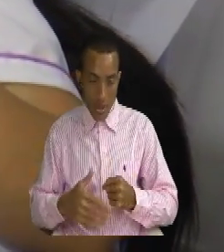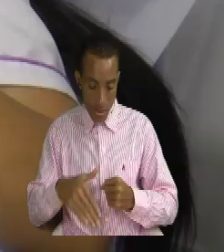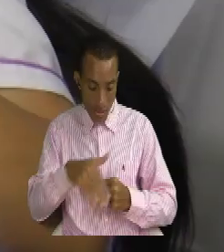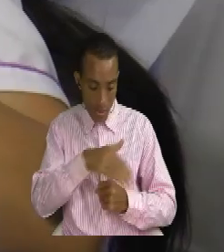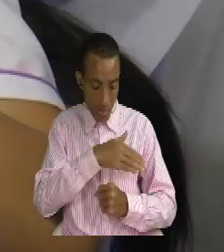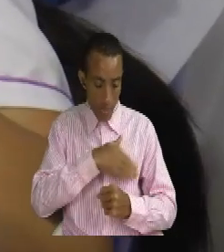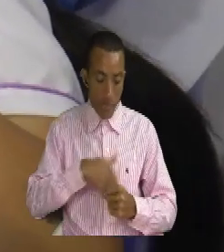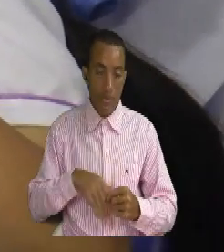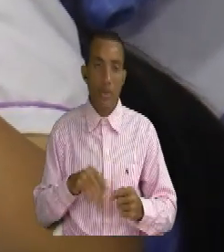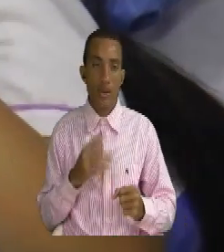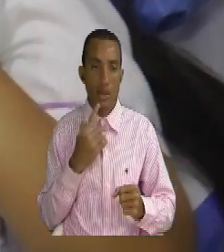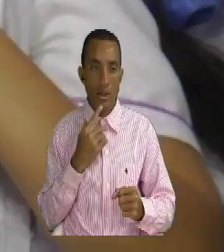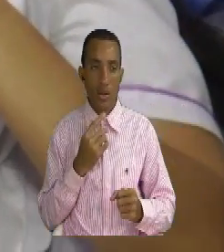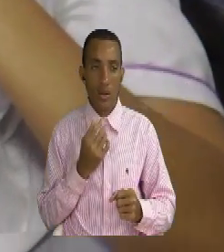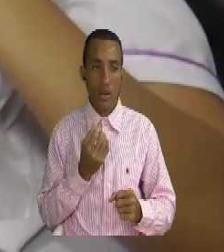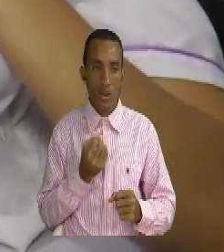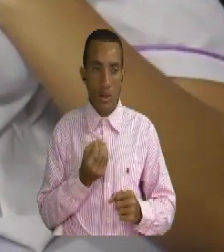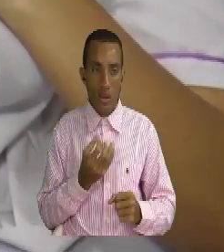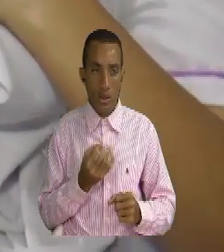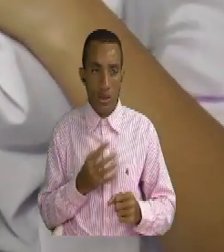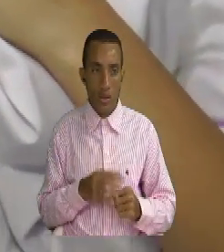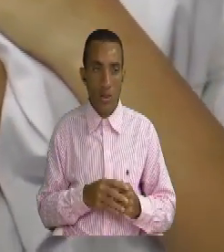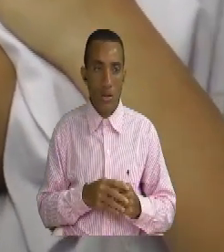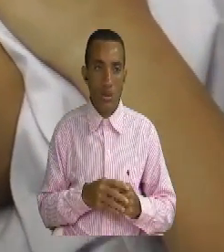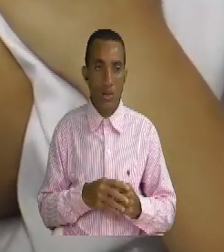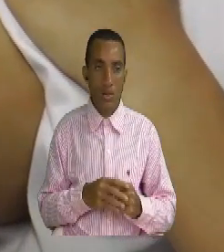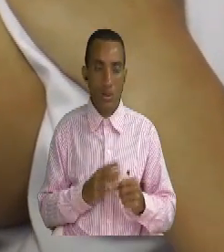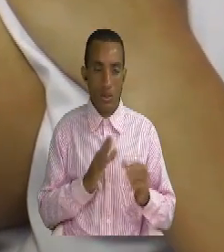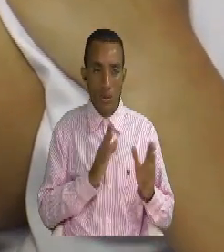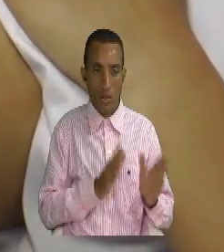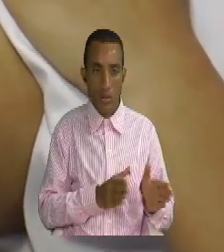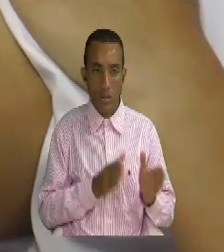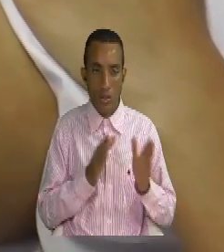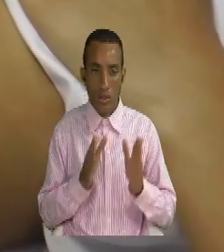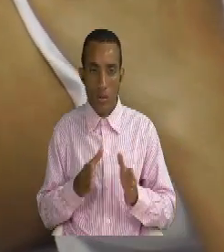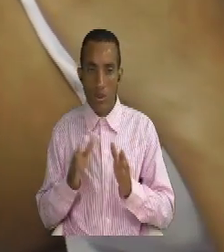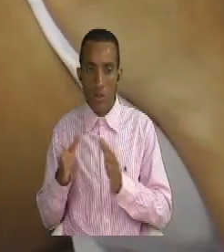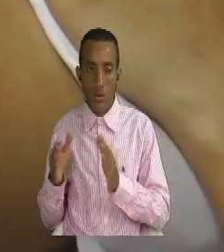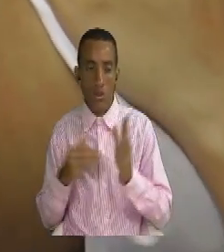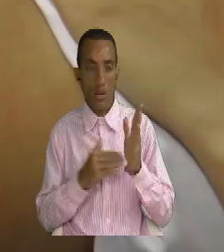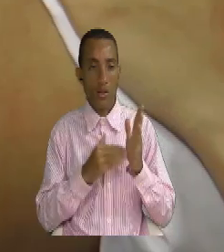luego contabilizamos esta cantidad de líquido en los 4 niveles que podemos llegar a medir.